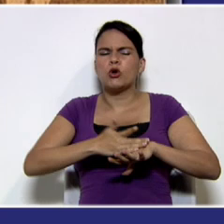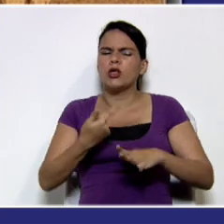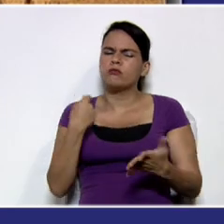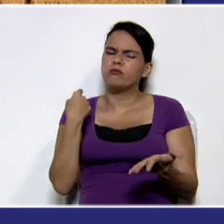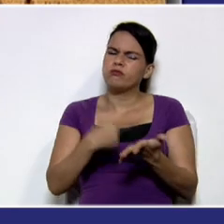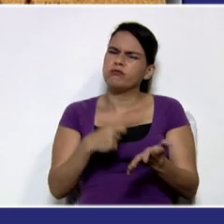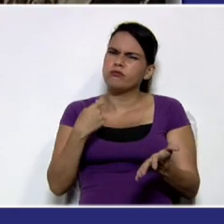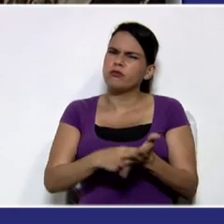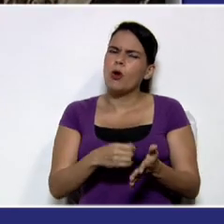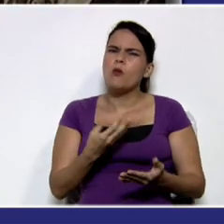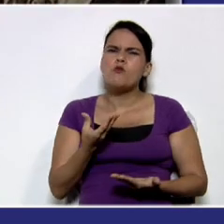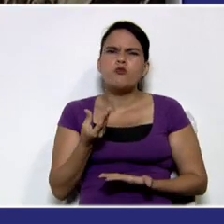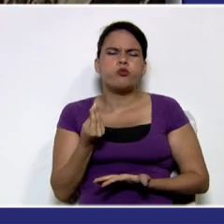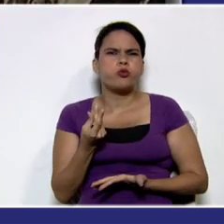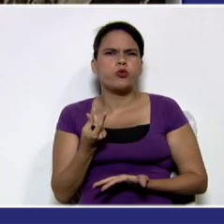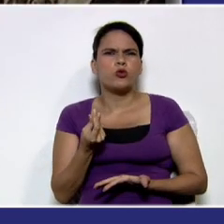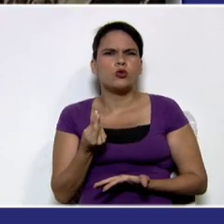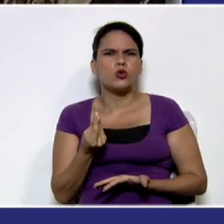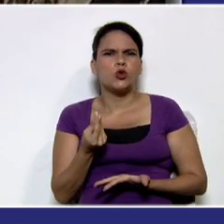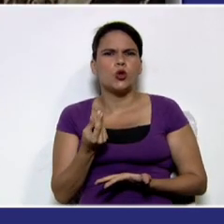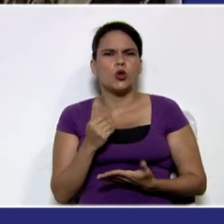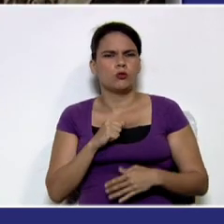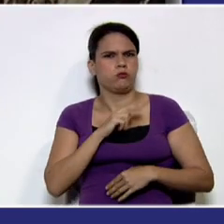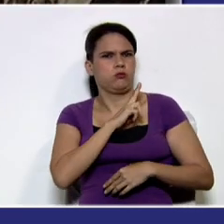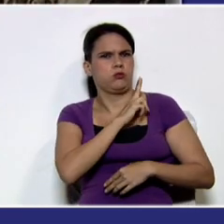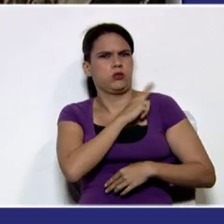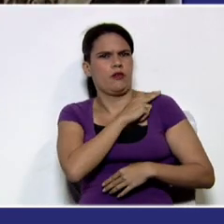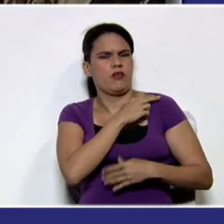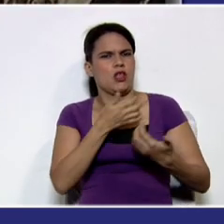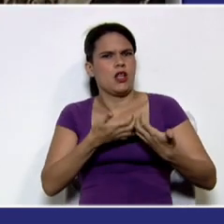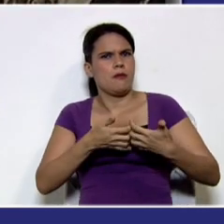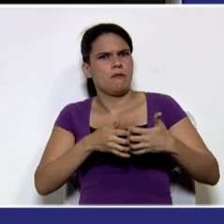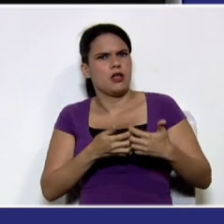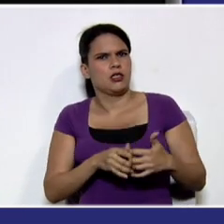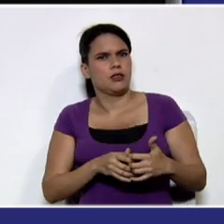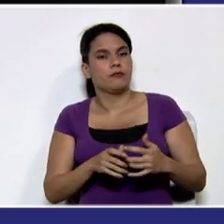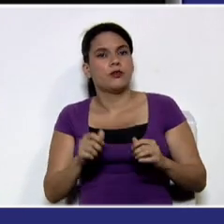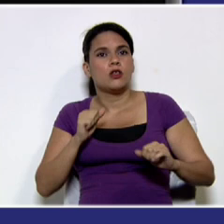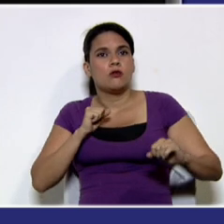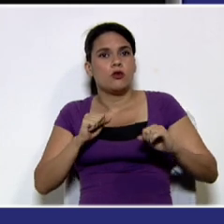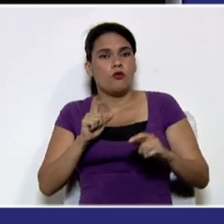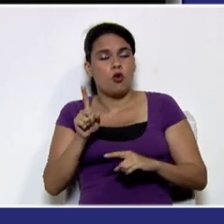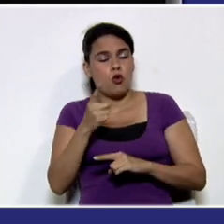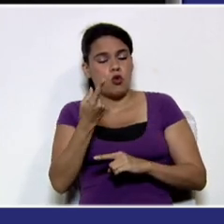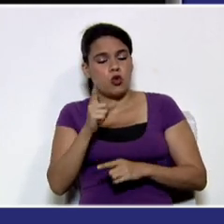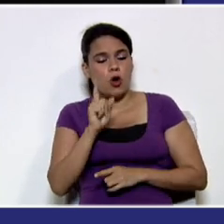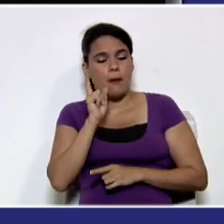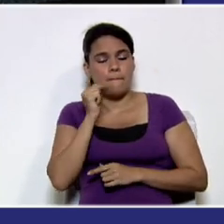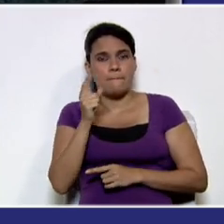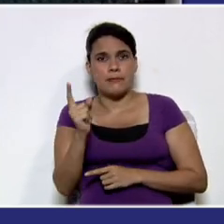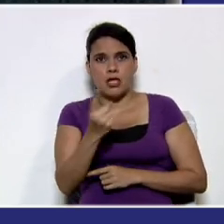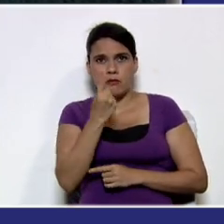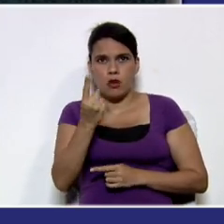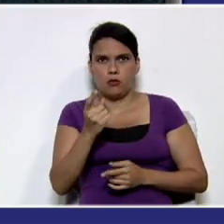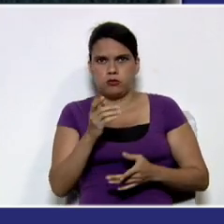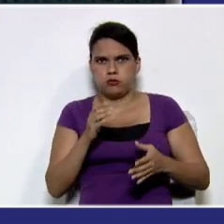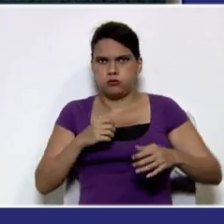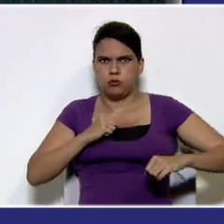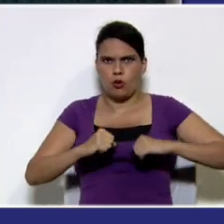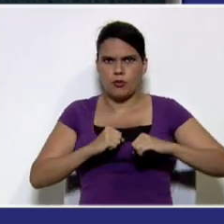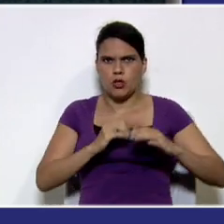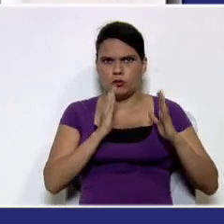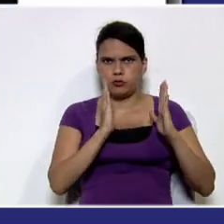las autoridades de la Guipuzcoana. El movimiento Andresote es uno de los primeros organizados contra los españoles, y en